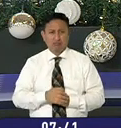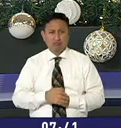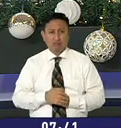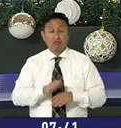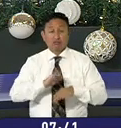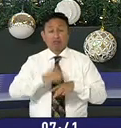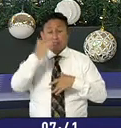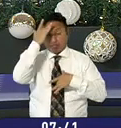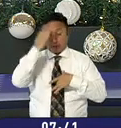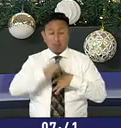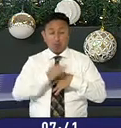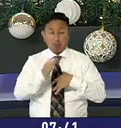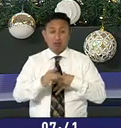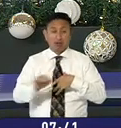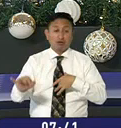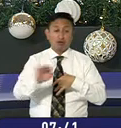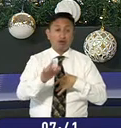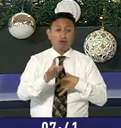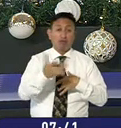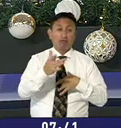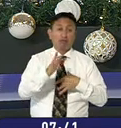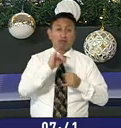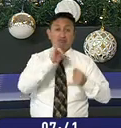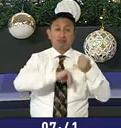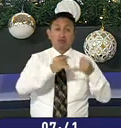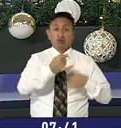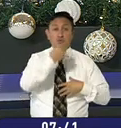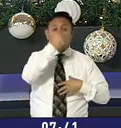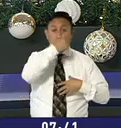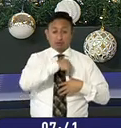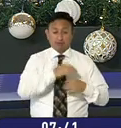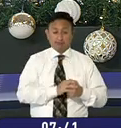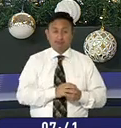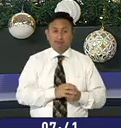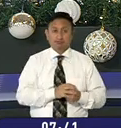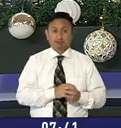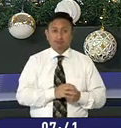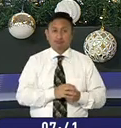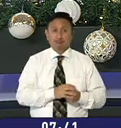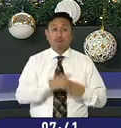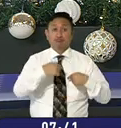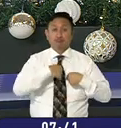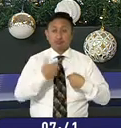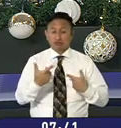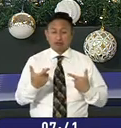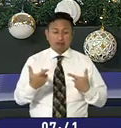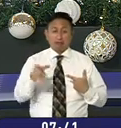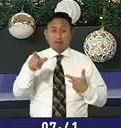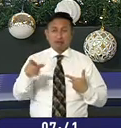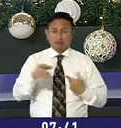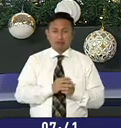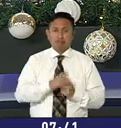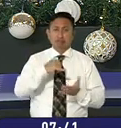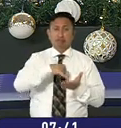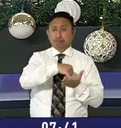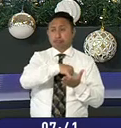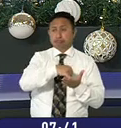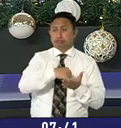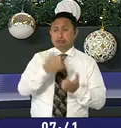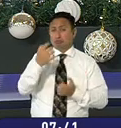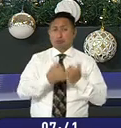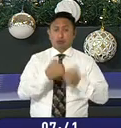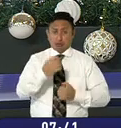por COVID-19 o neumonías bacterianas, pues tienen que uno ser más propenso a este tipo de